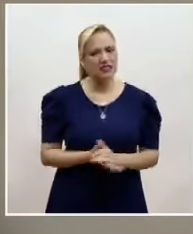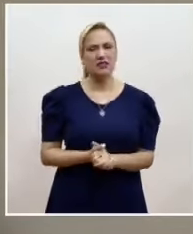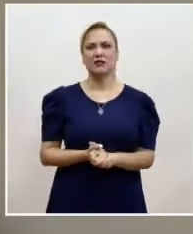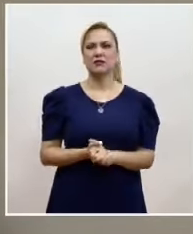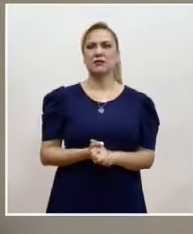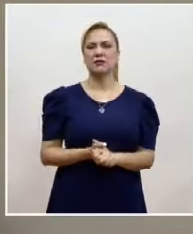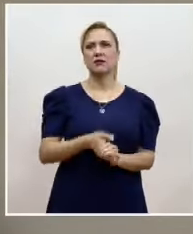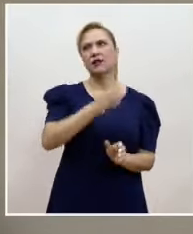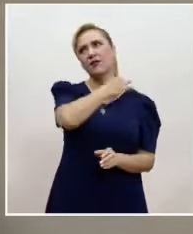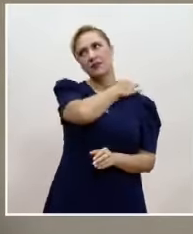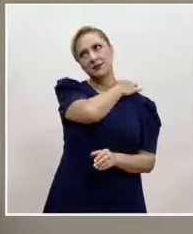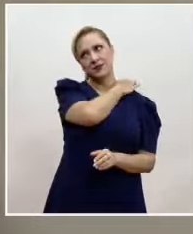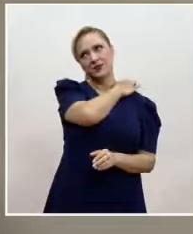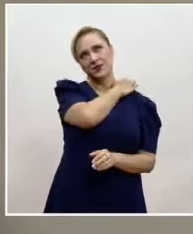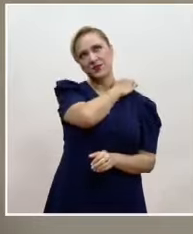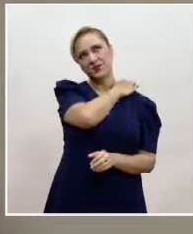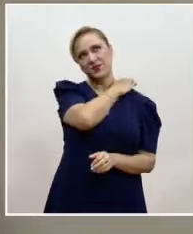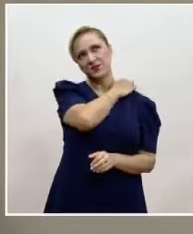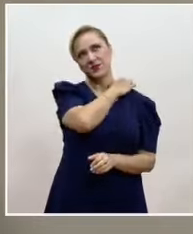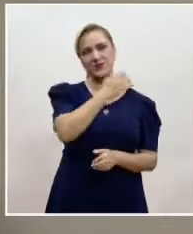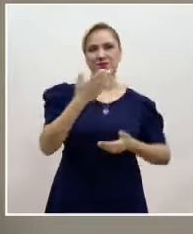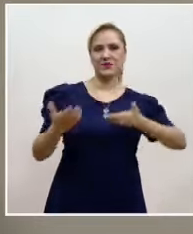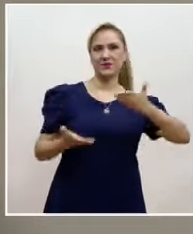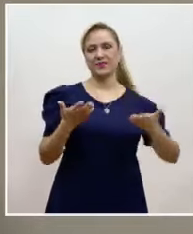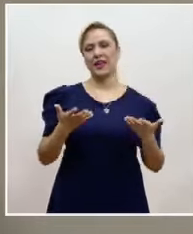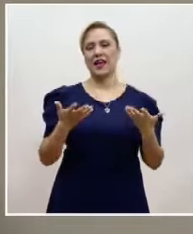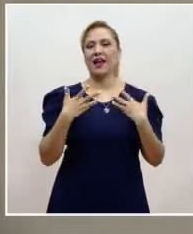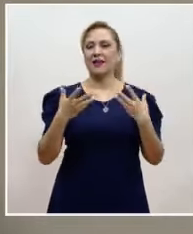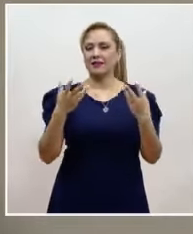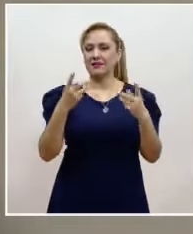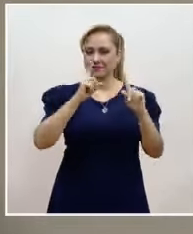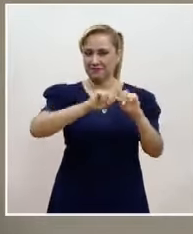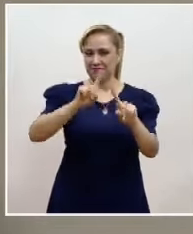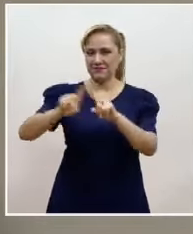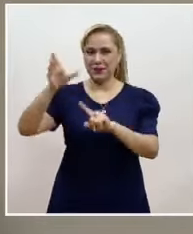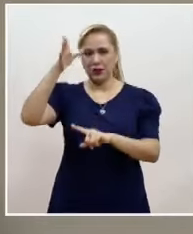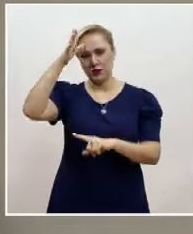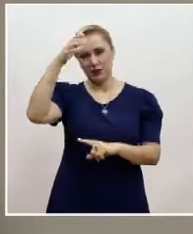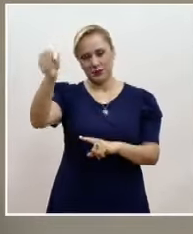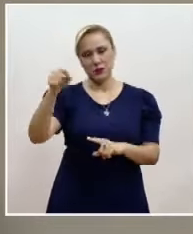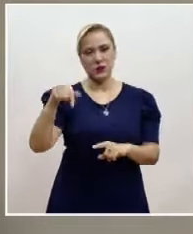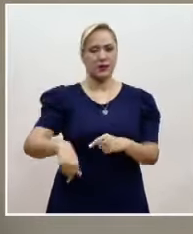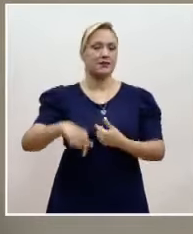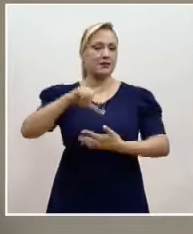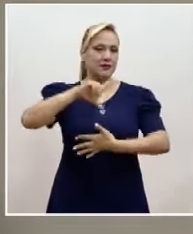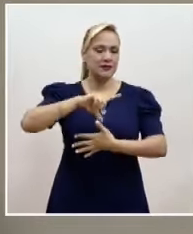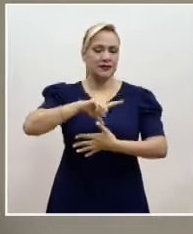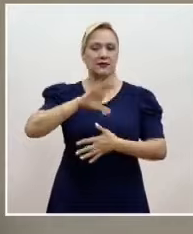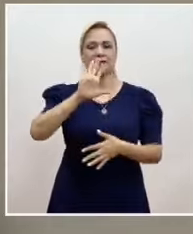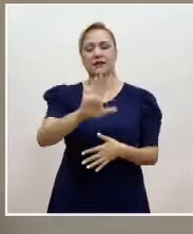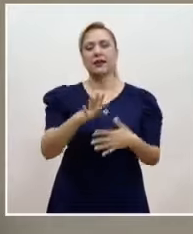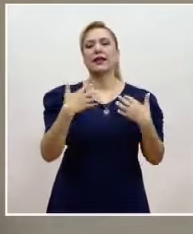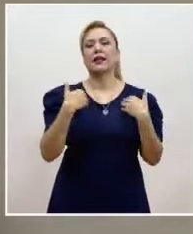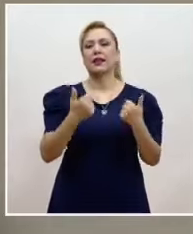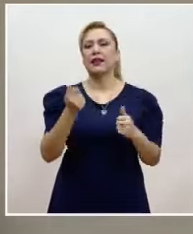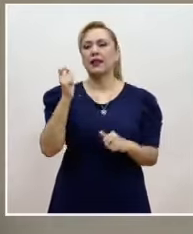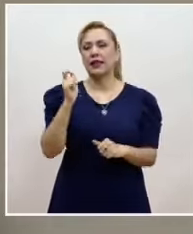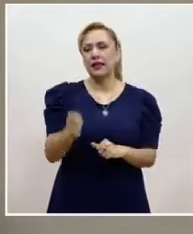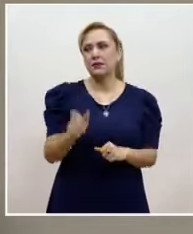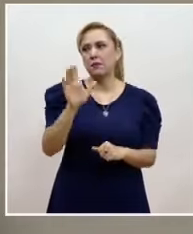en la e-justicia específicamente hay como muchas definiciones, al menos en Latinoamérica, se ha entendido de alguna extraña